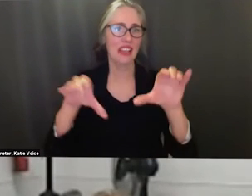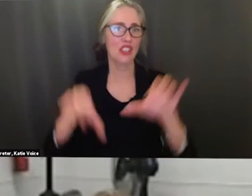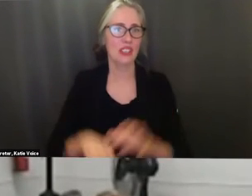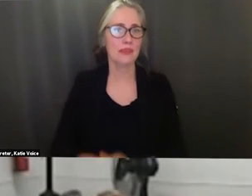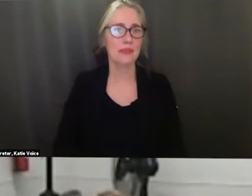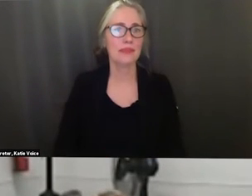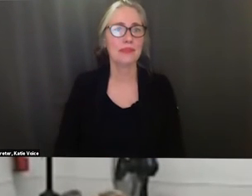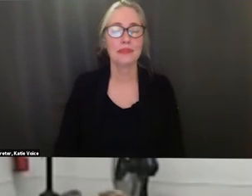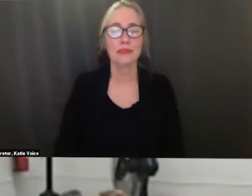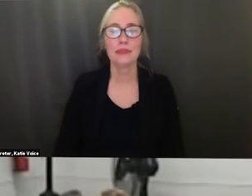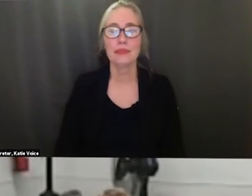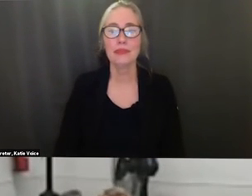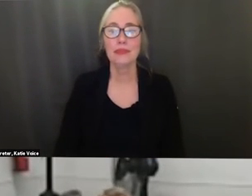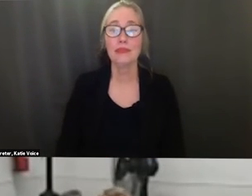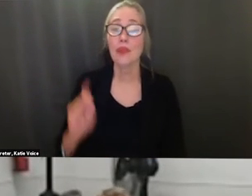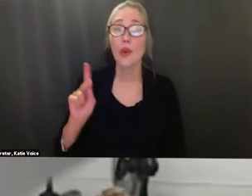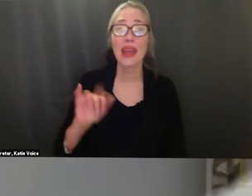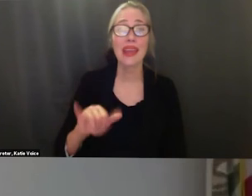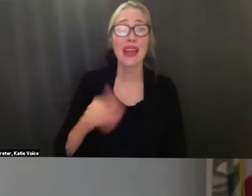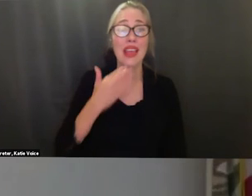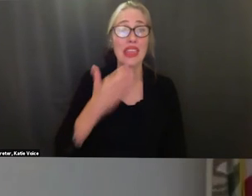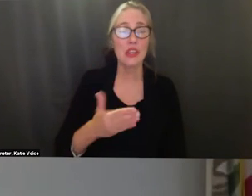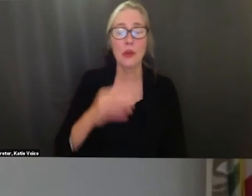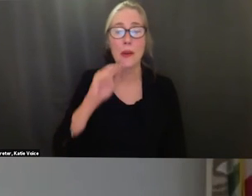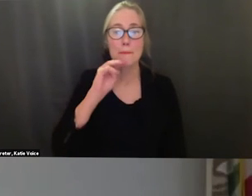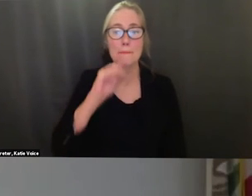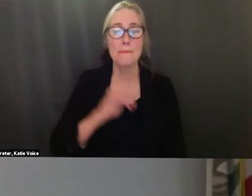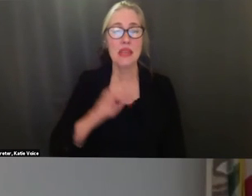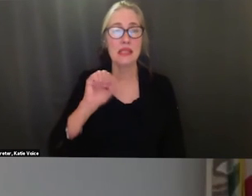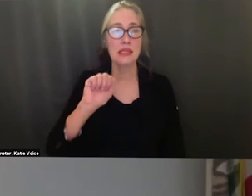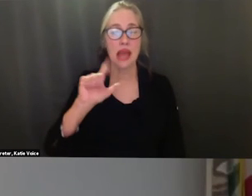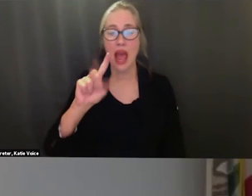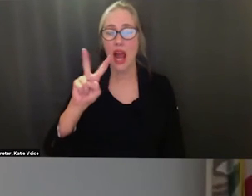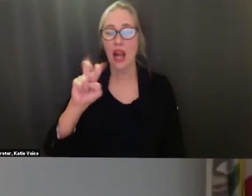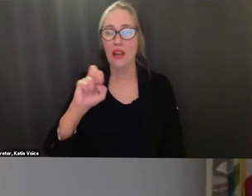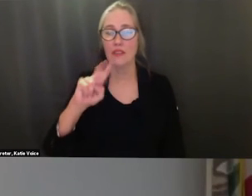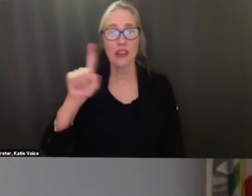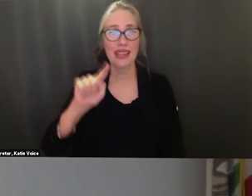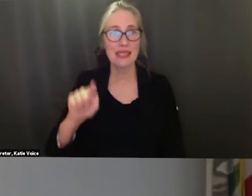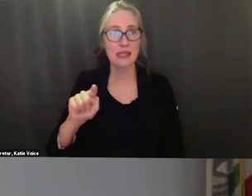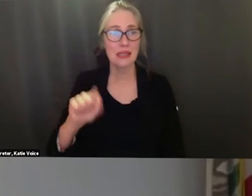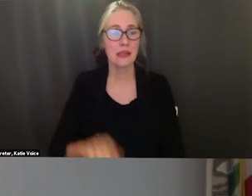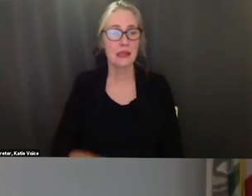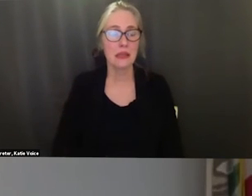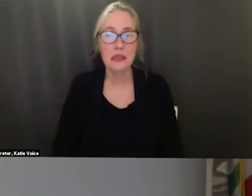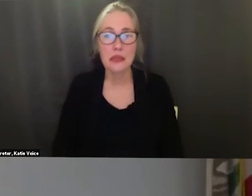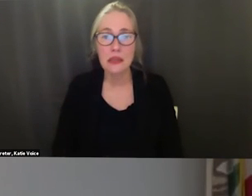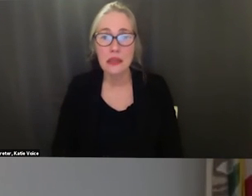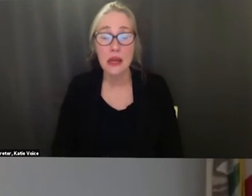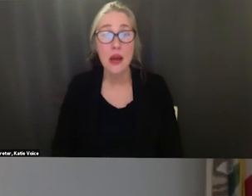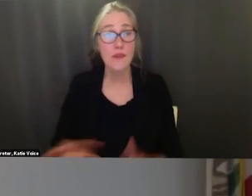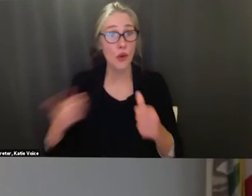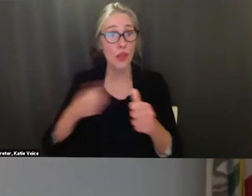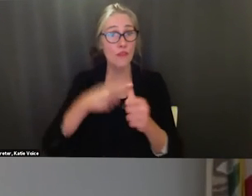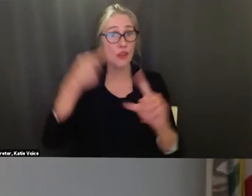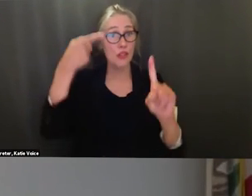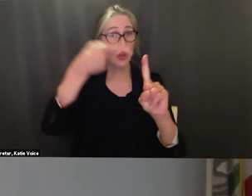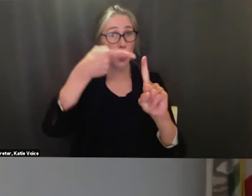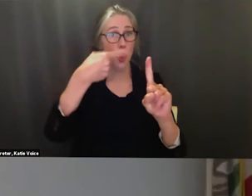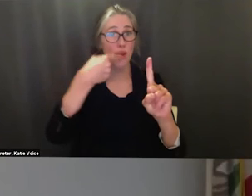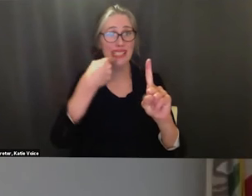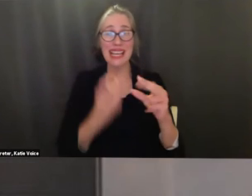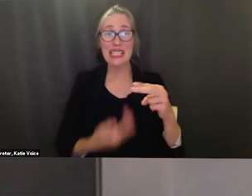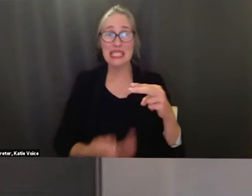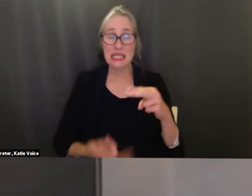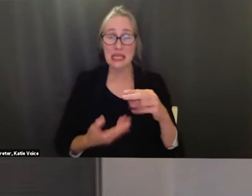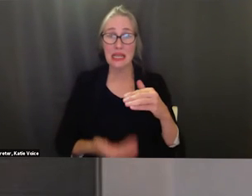gracias. Señora Álvarez, meta 1. Lo que habla es de